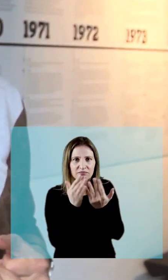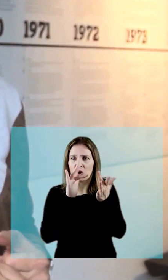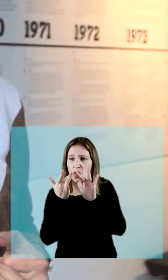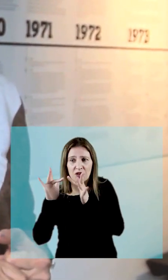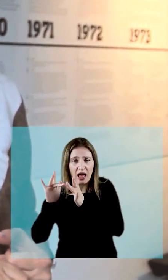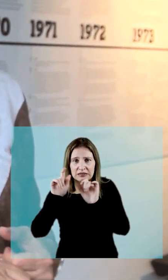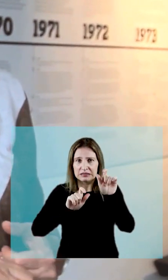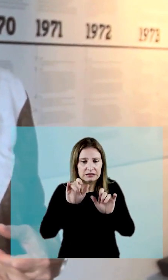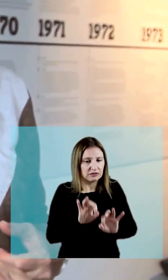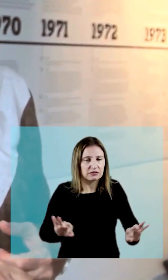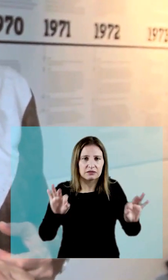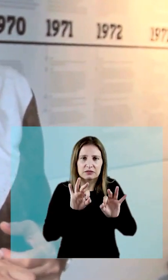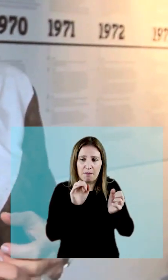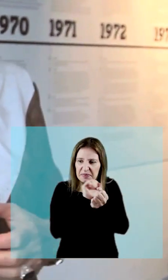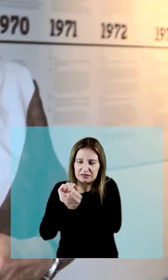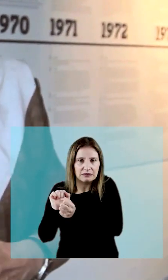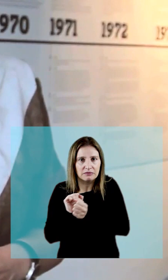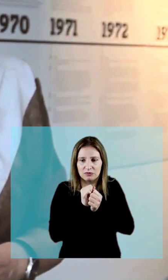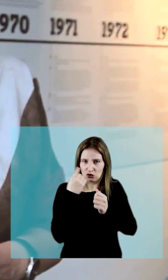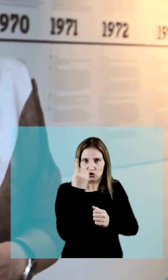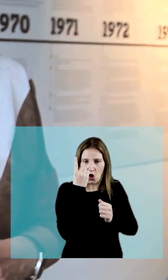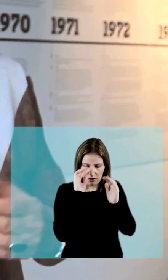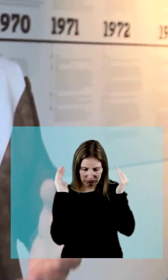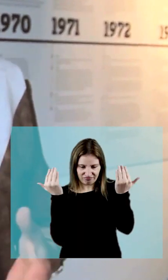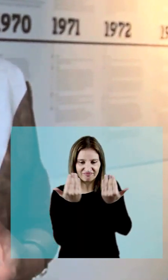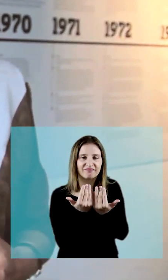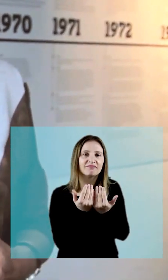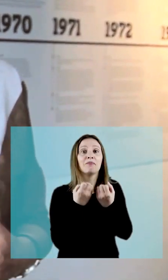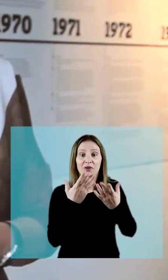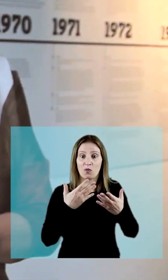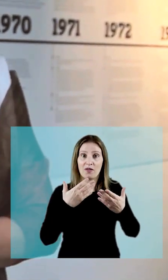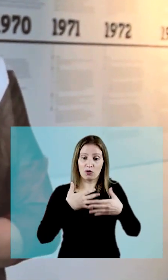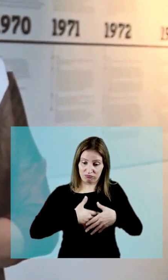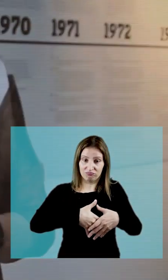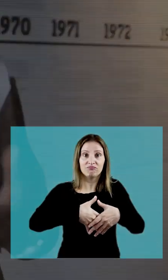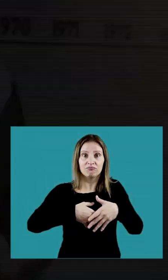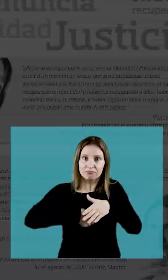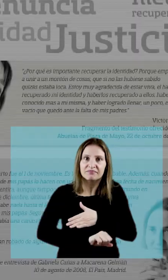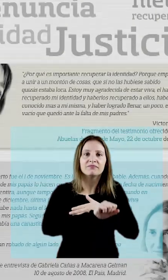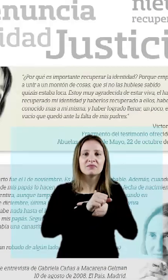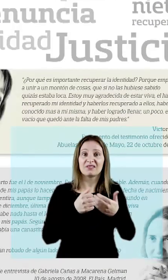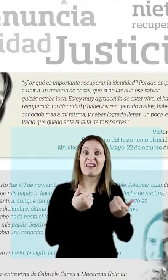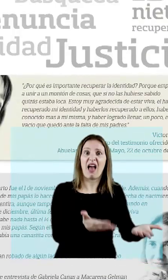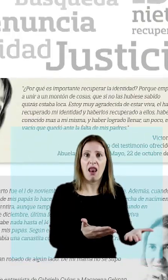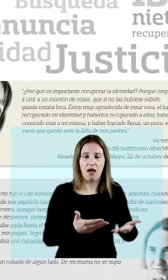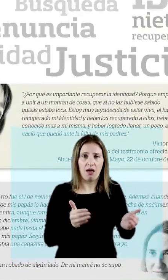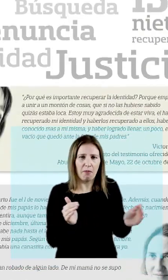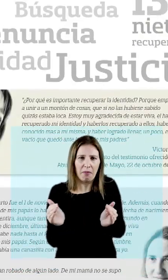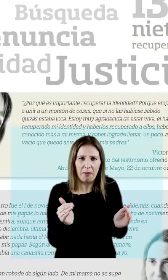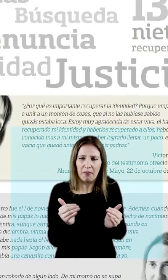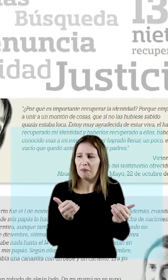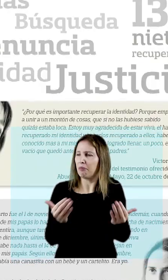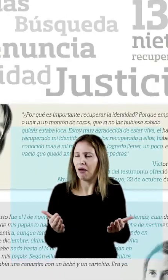los detenidos porque han decidido que cuando dé a luz su bebé va a ser regalado a un